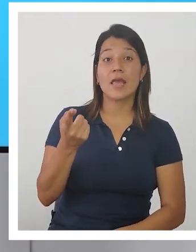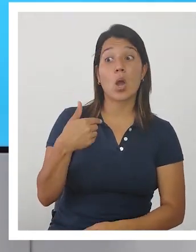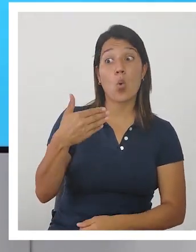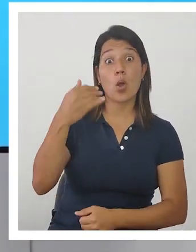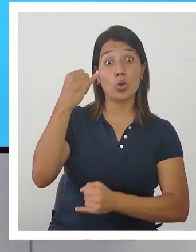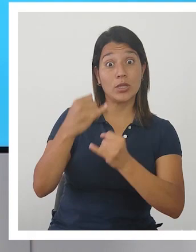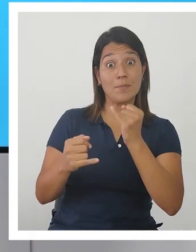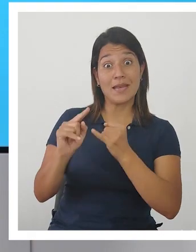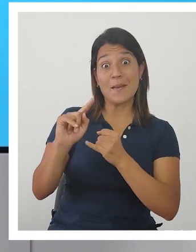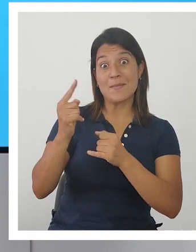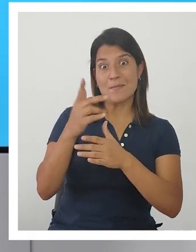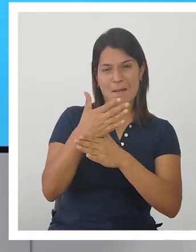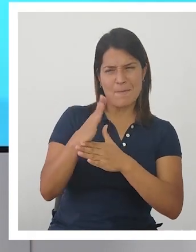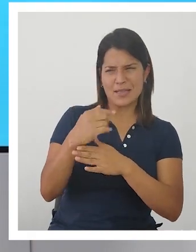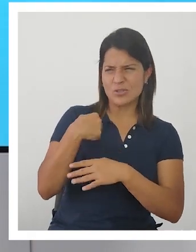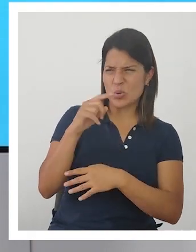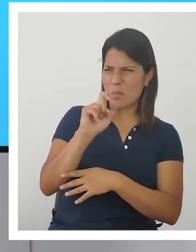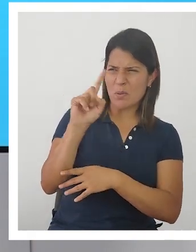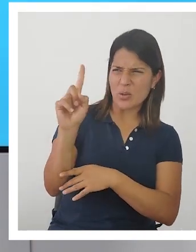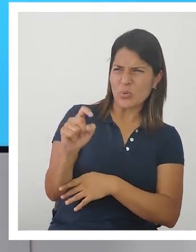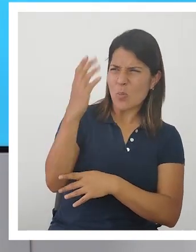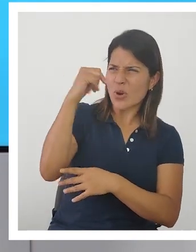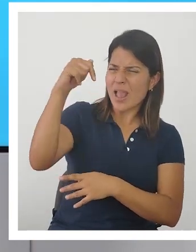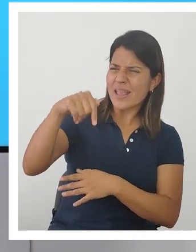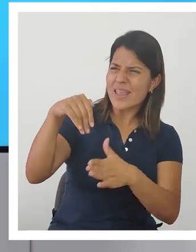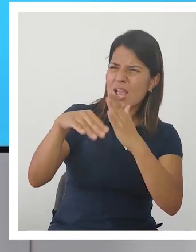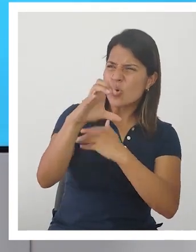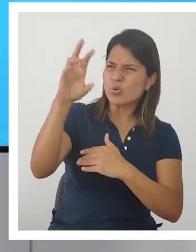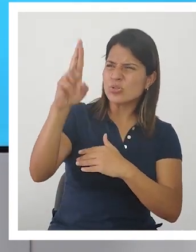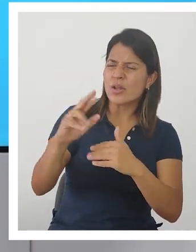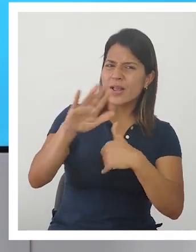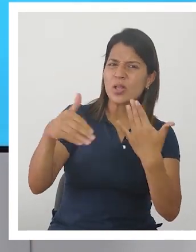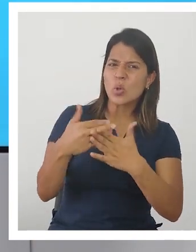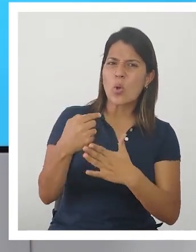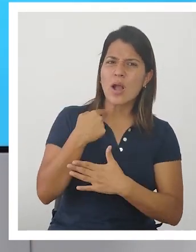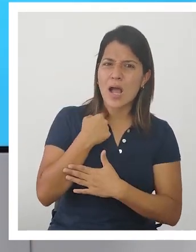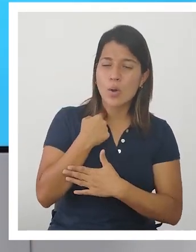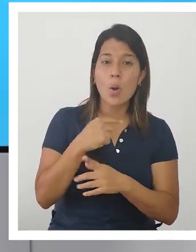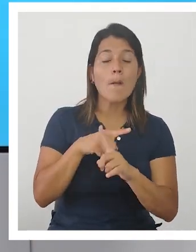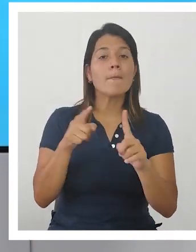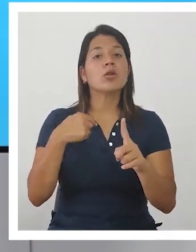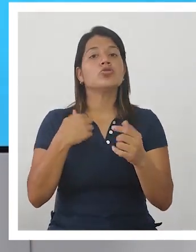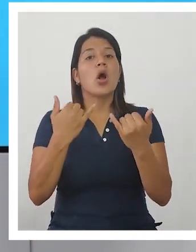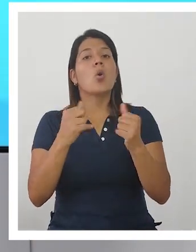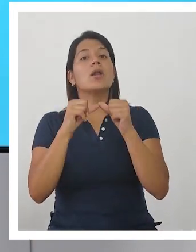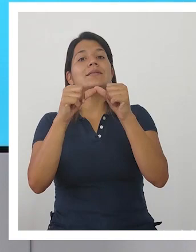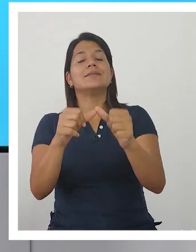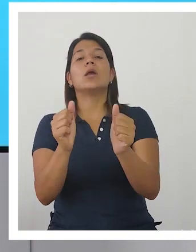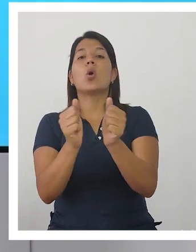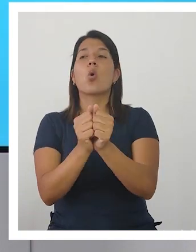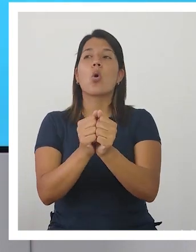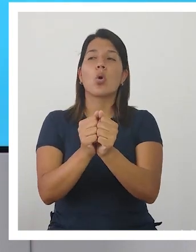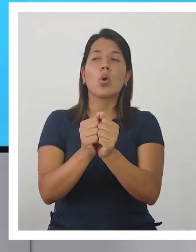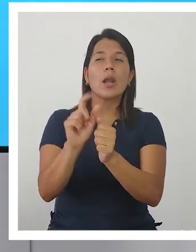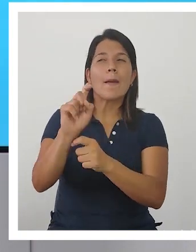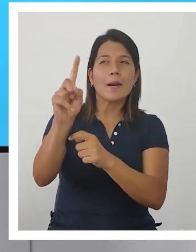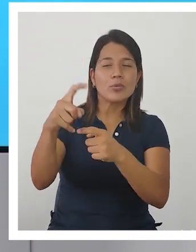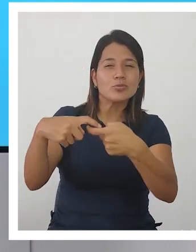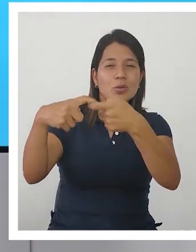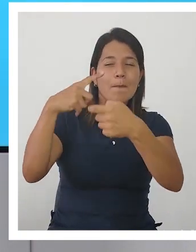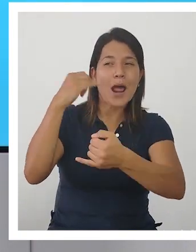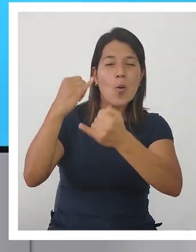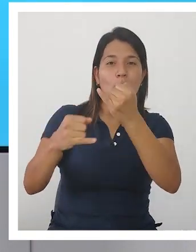que por qué aquí todo es tan caro, pero voy a continuar con la pregunta ahí pendiente para el último bloque. Estás